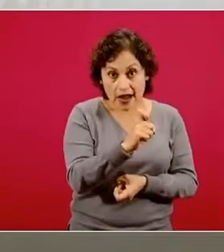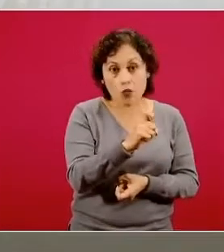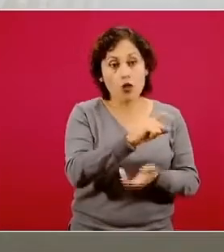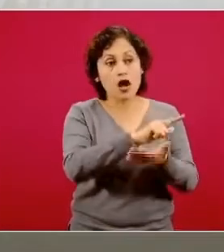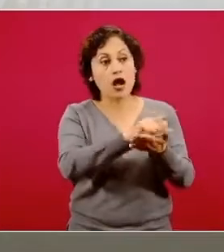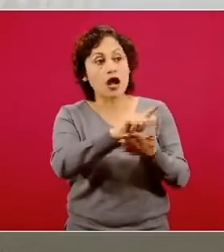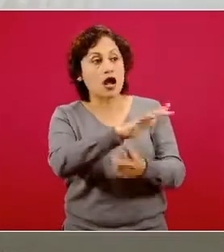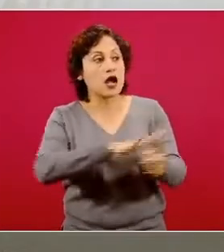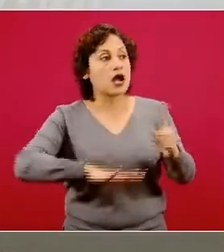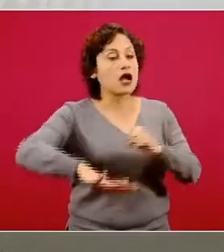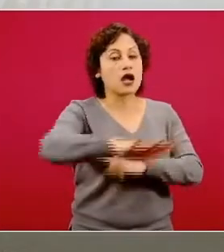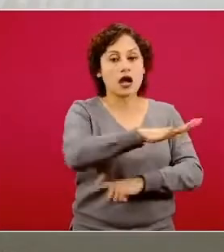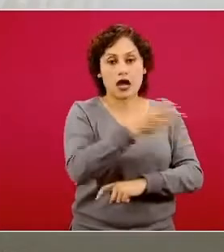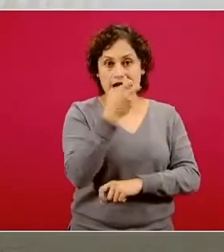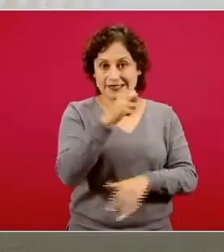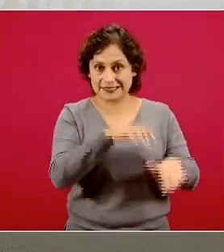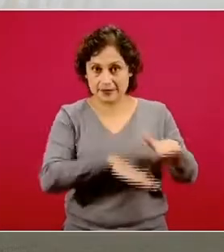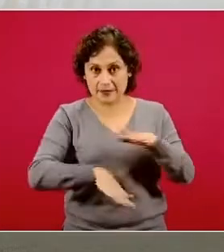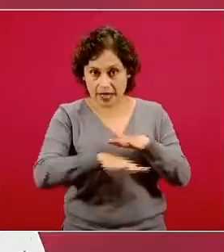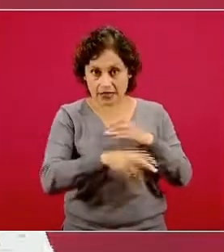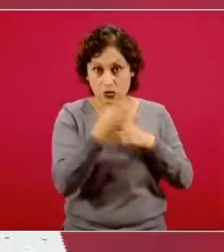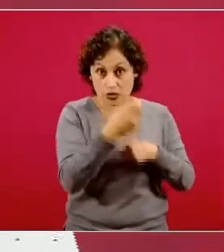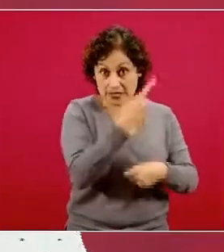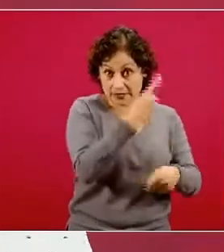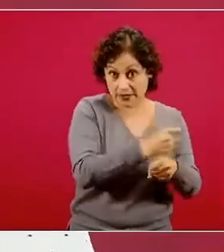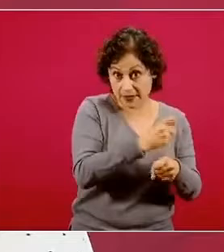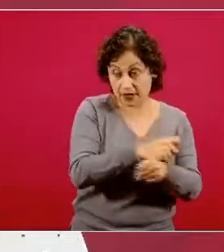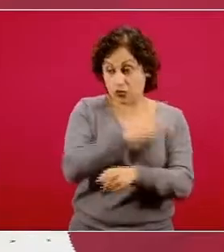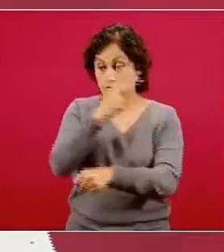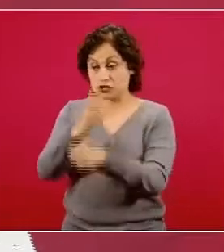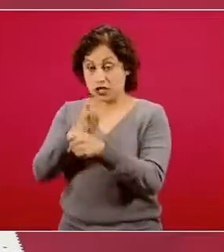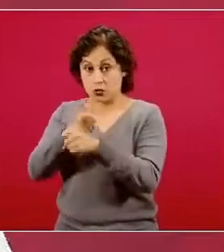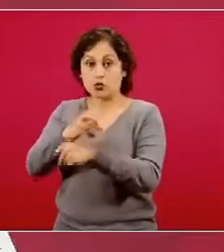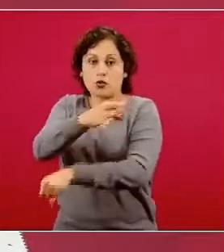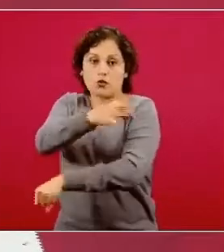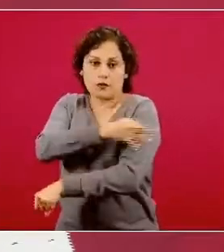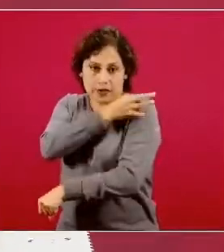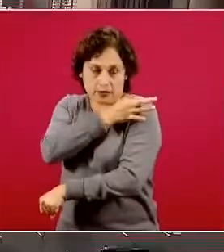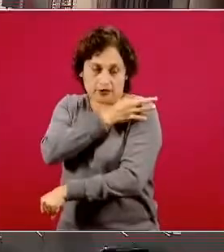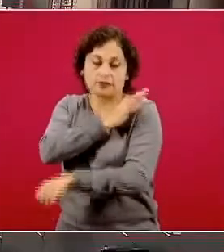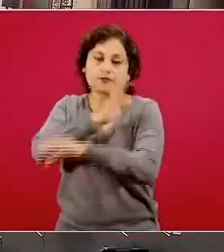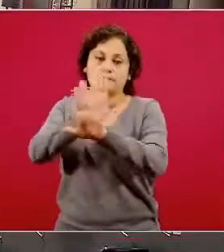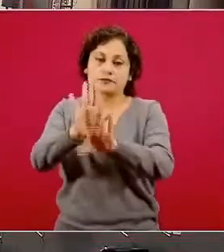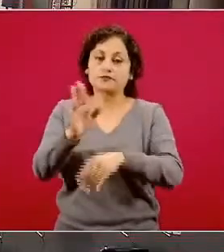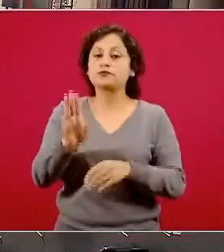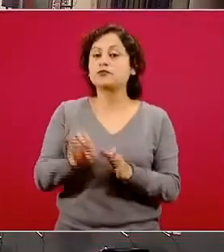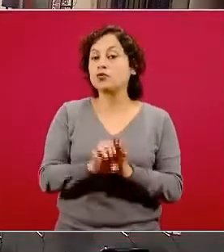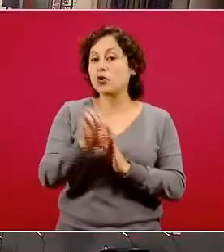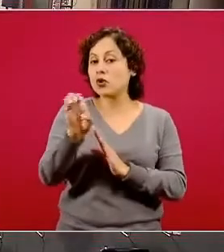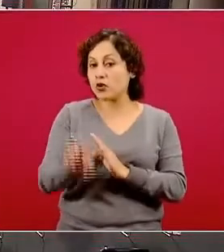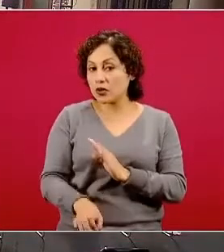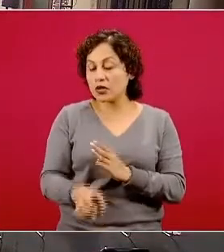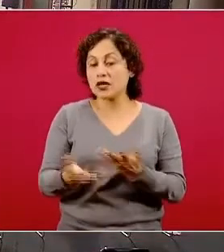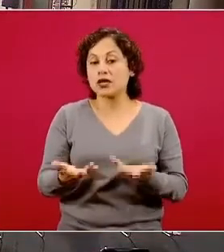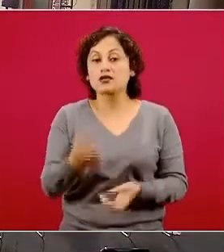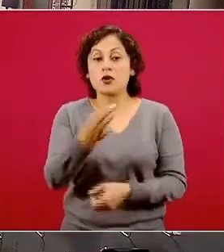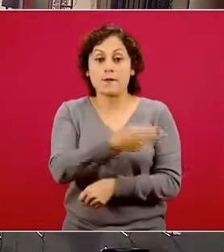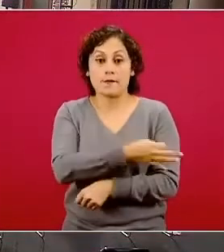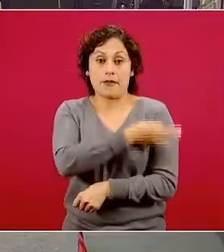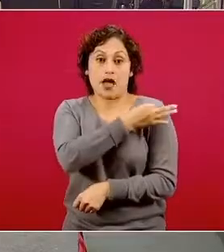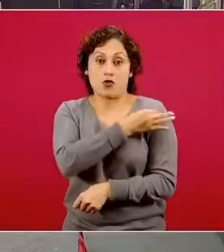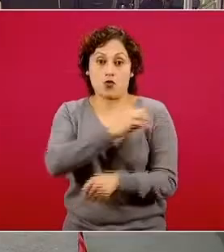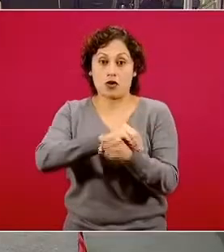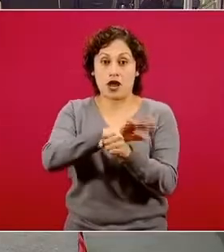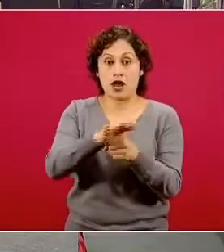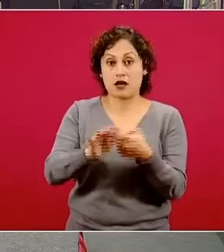saneamiento básico en general. Entonces, La vacuna contra COVID